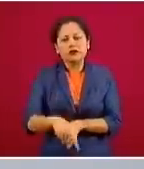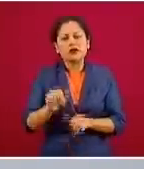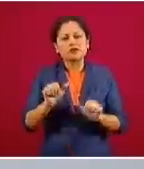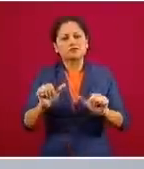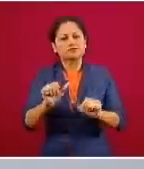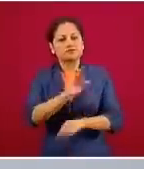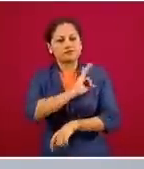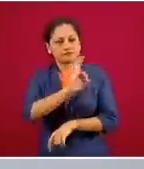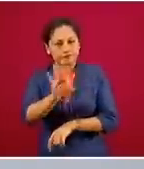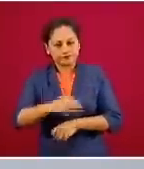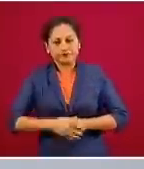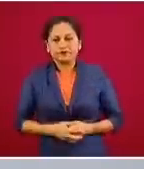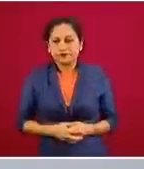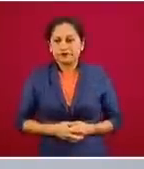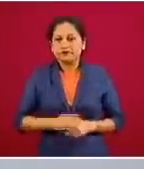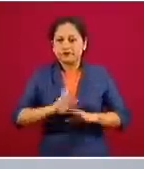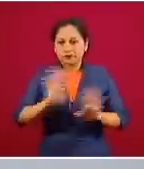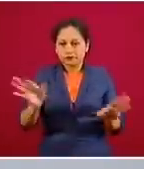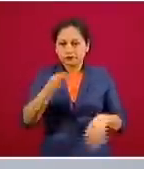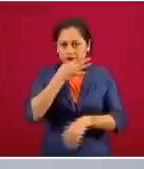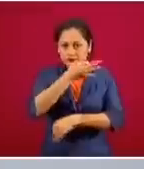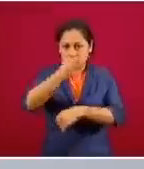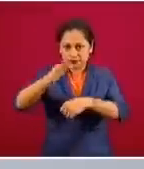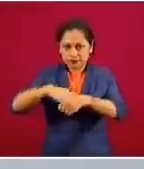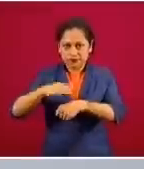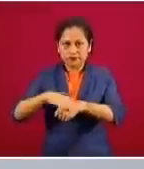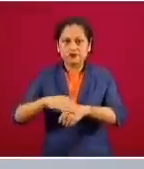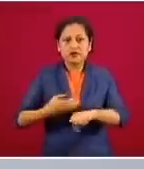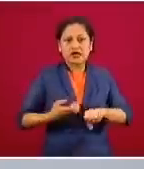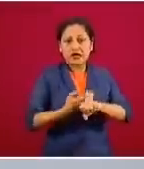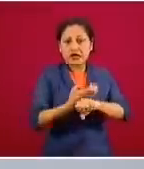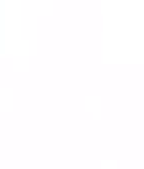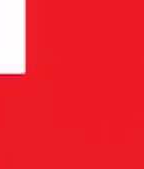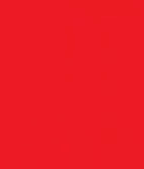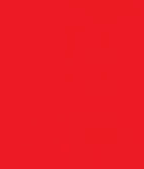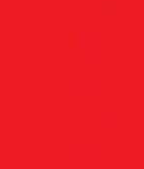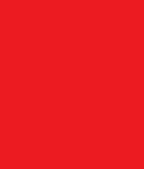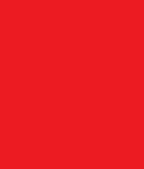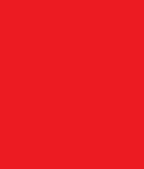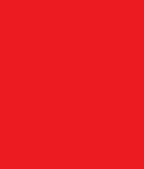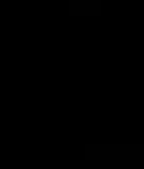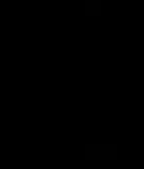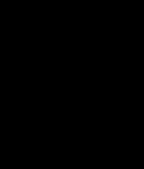mantendrán hasta nuevo aviso las medidas de protección de las poblaciones con mayor riesgo.